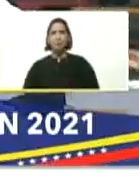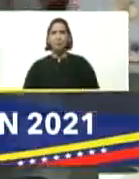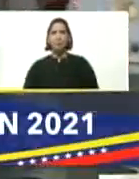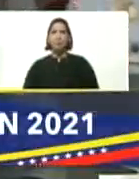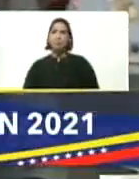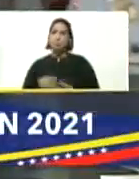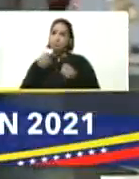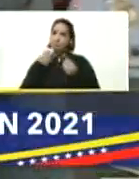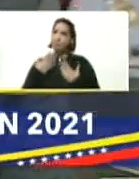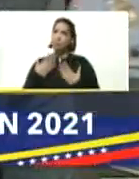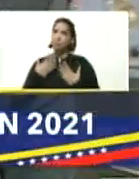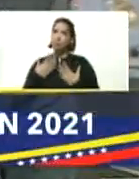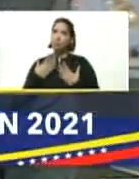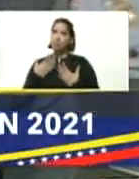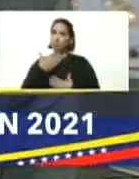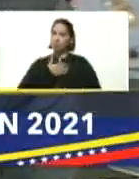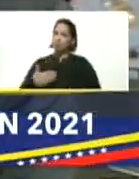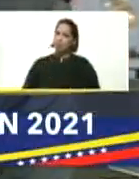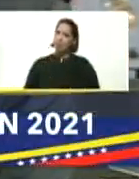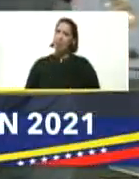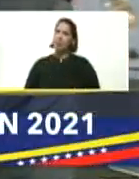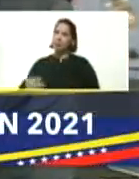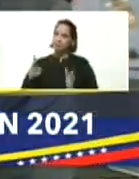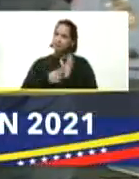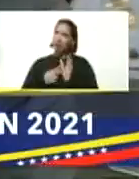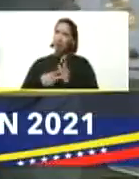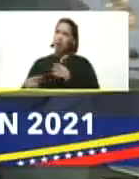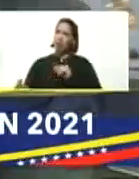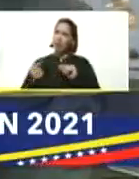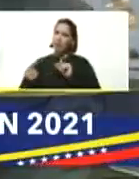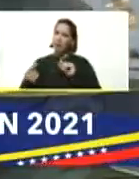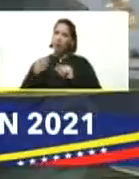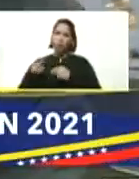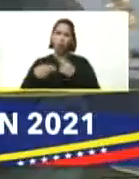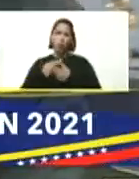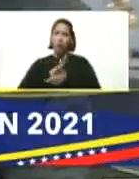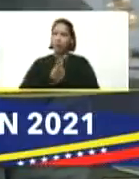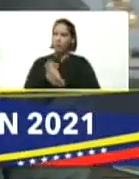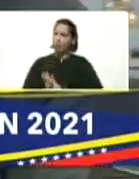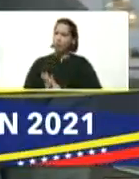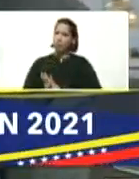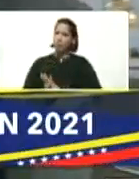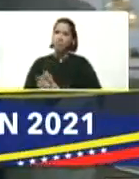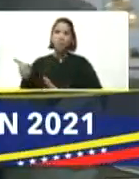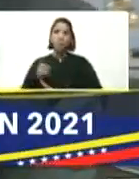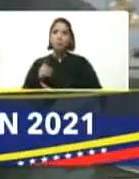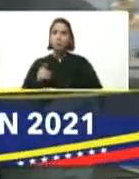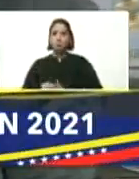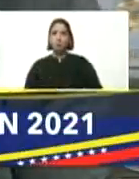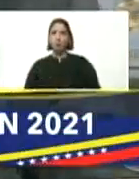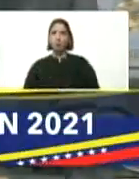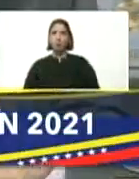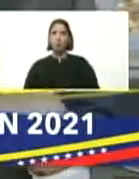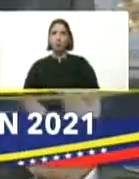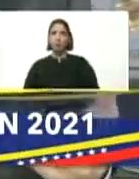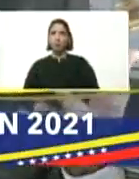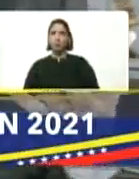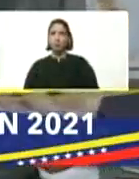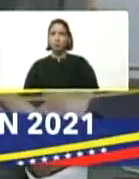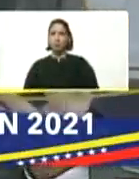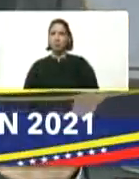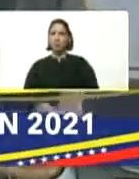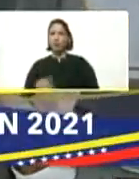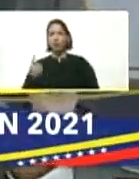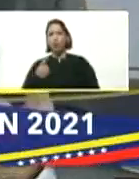Bueno, presidente, la verdad es que es un debate que nunca se va a acabar. No es que sea bizantino ni nada por el estilo. Solo que